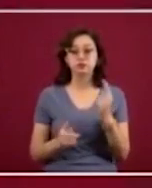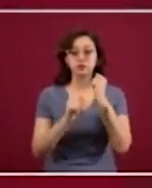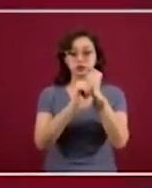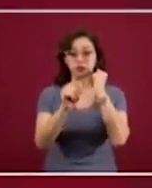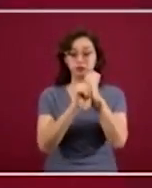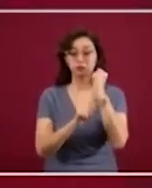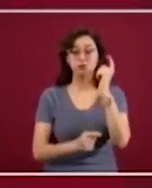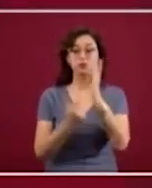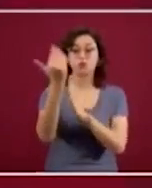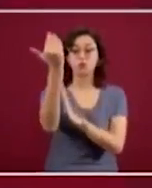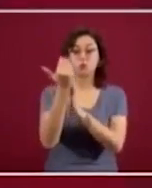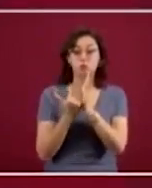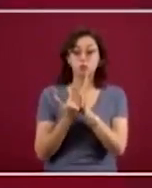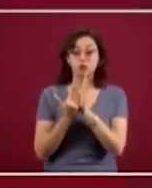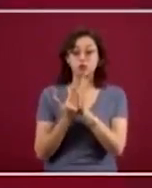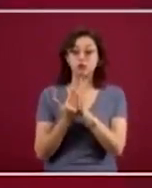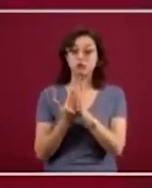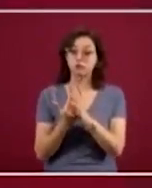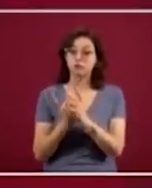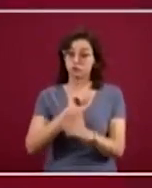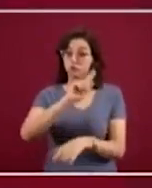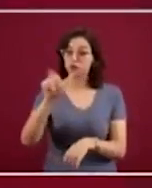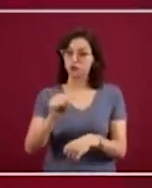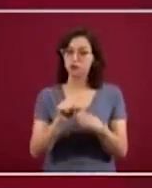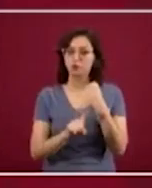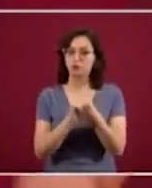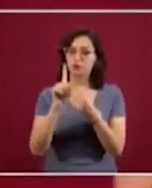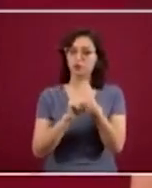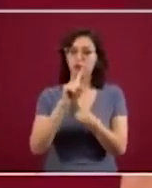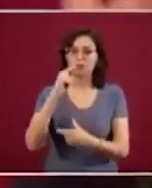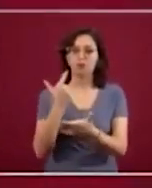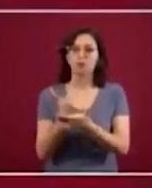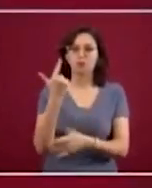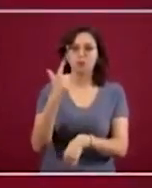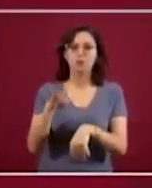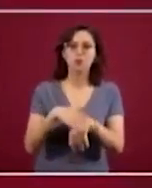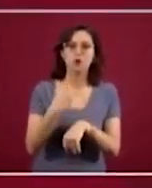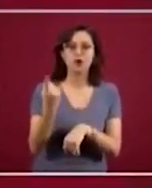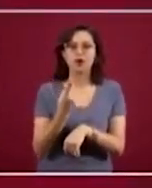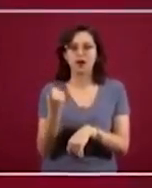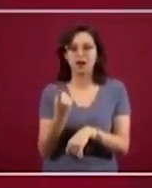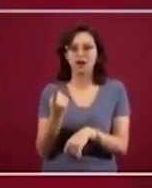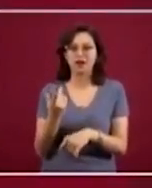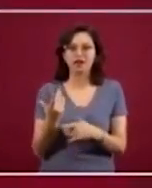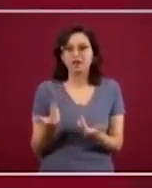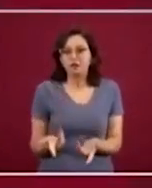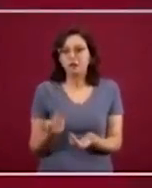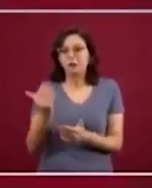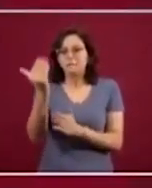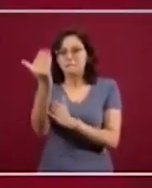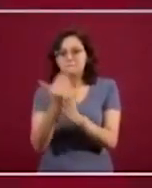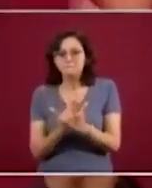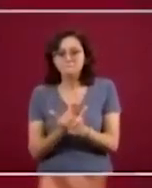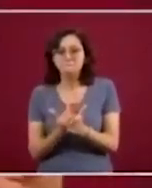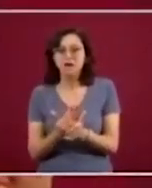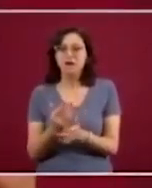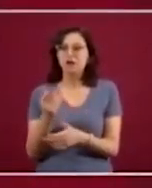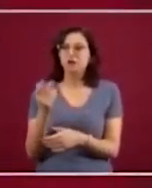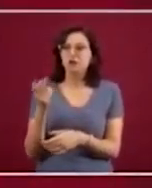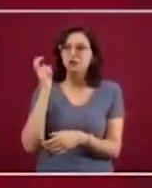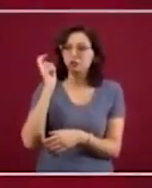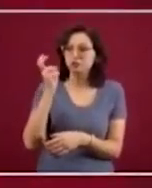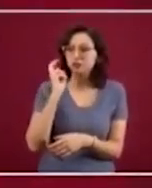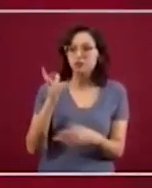de transporte esto sería adverso porque lo que llevaría es a que se conglomera más las personas en la parada del camión que estaría